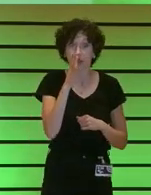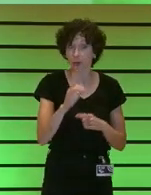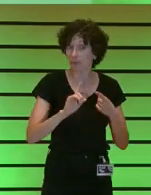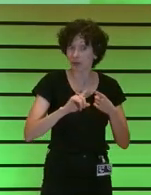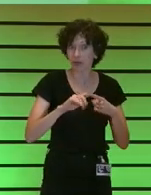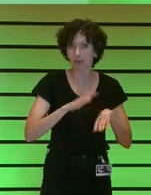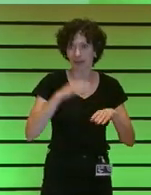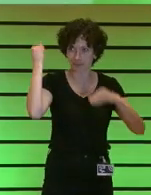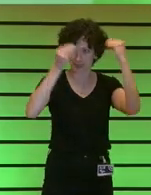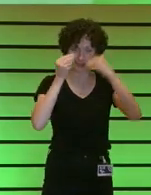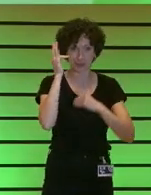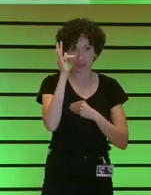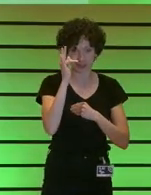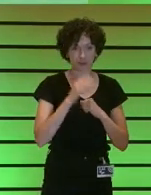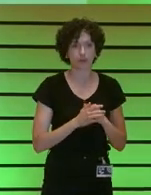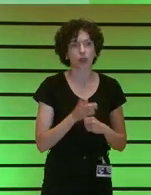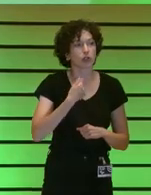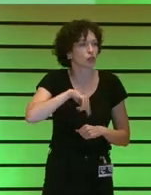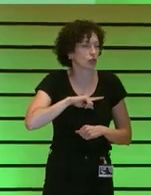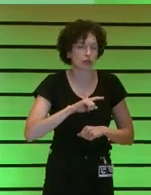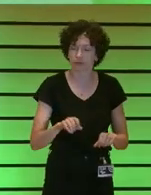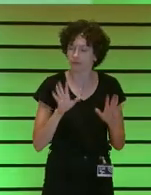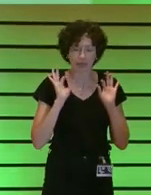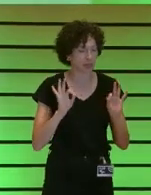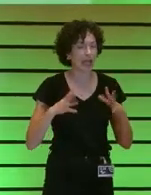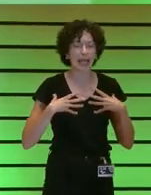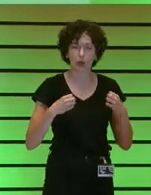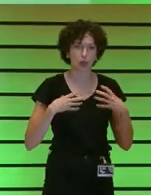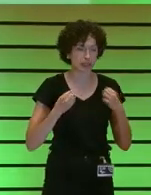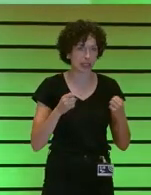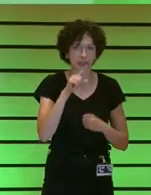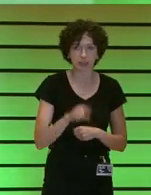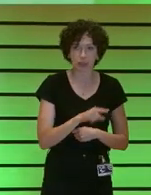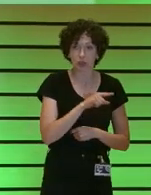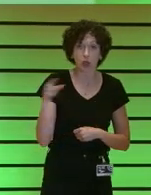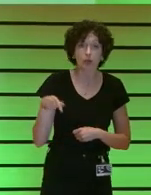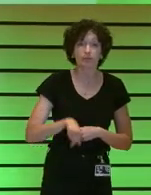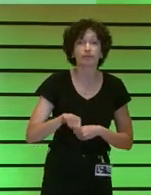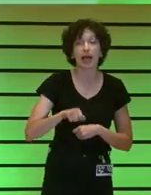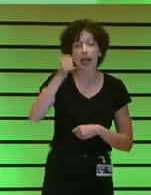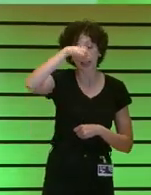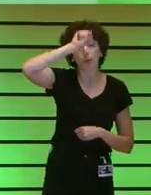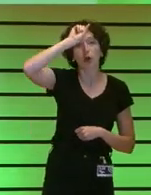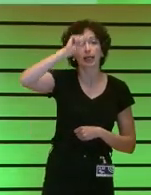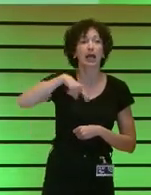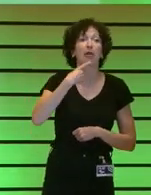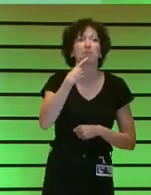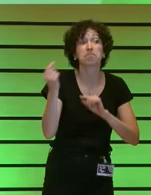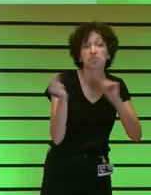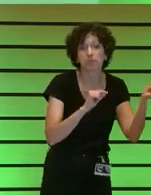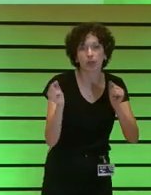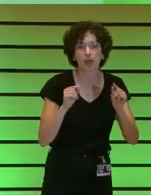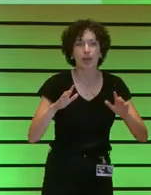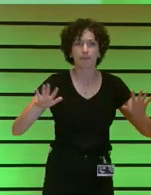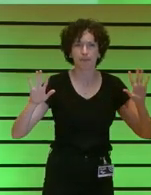ser optimista somos egoístas por naturaleza o no es una Antropología lo discute Pero lo que sí que sé es que sería